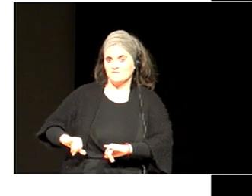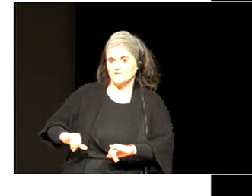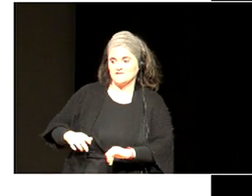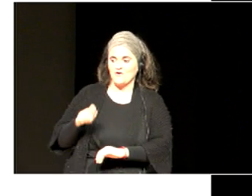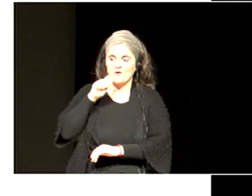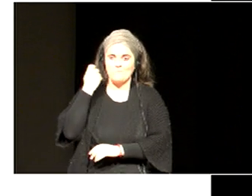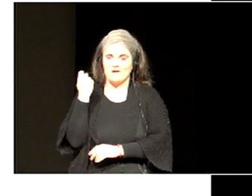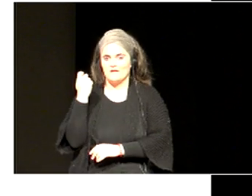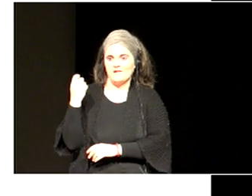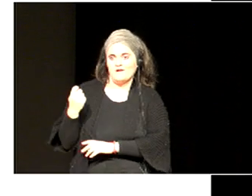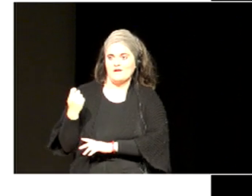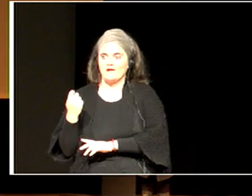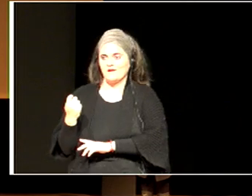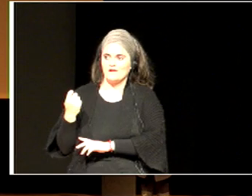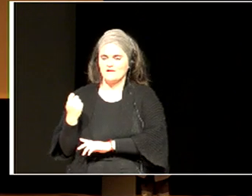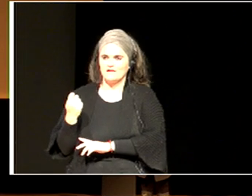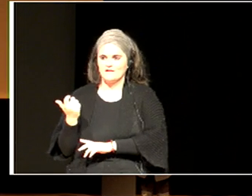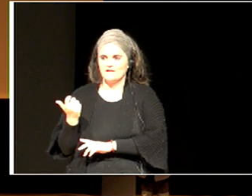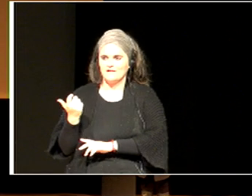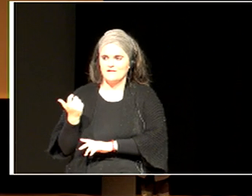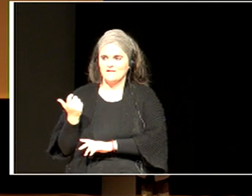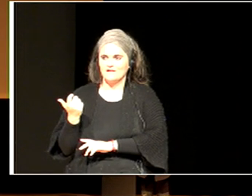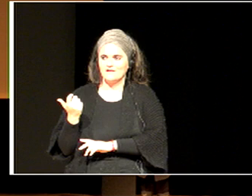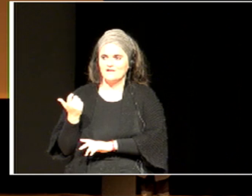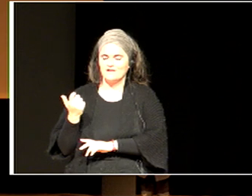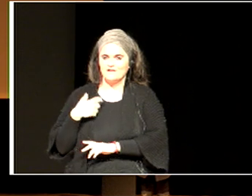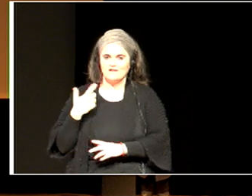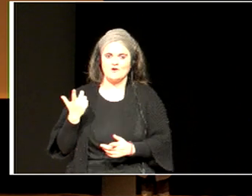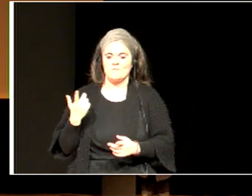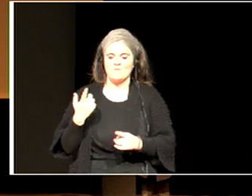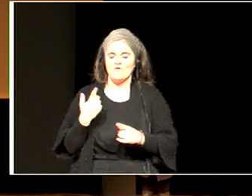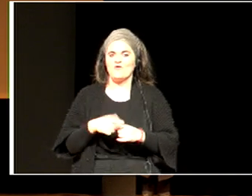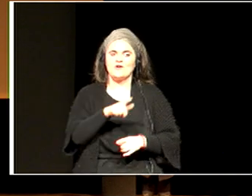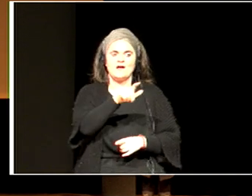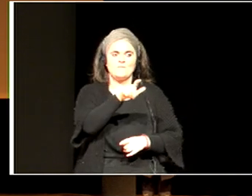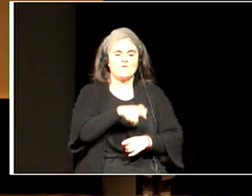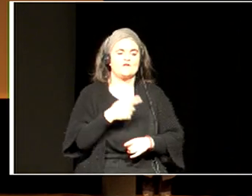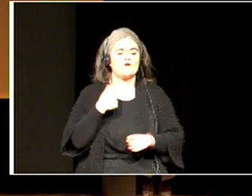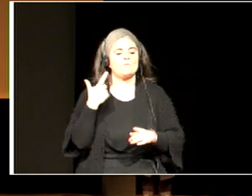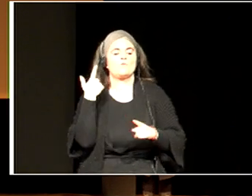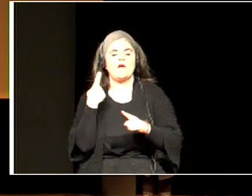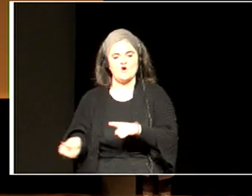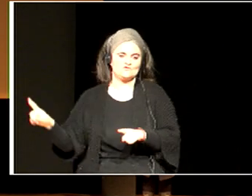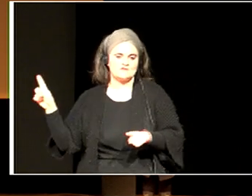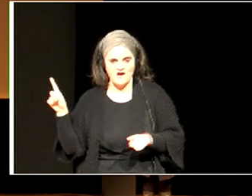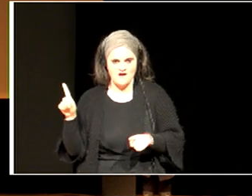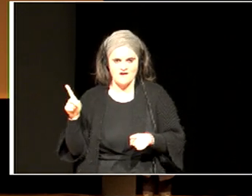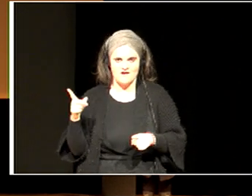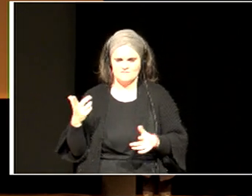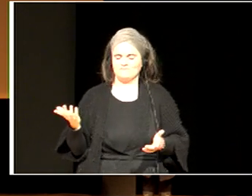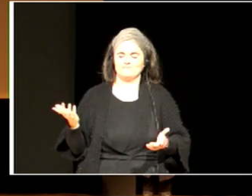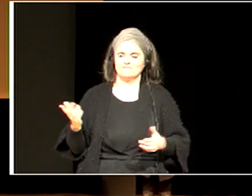hoy vamos nada además como si fuera un objeto la mujer ni nada por el estilo no los estereotipos